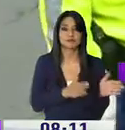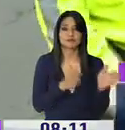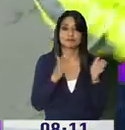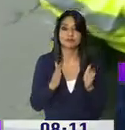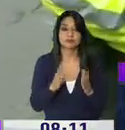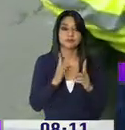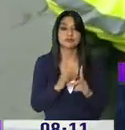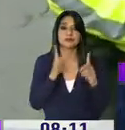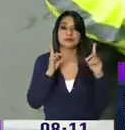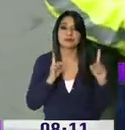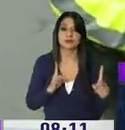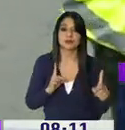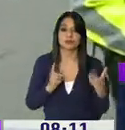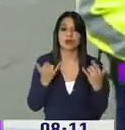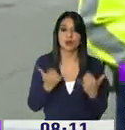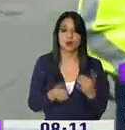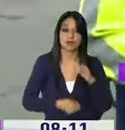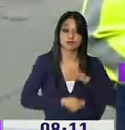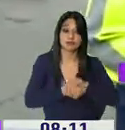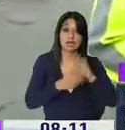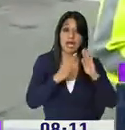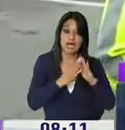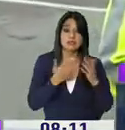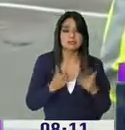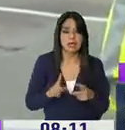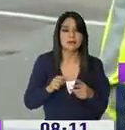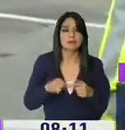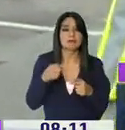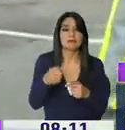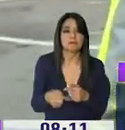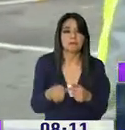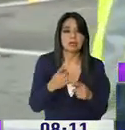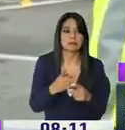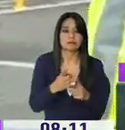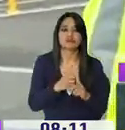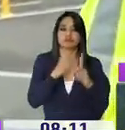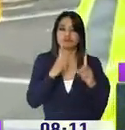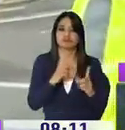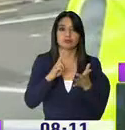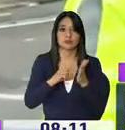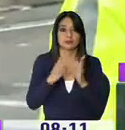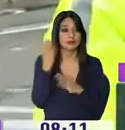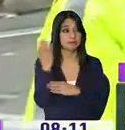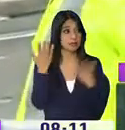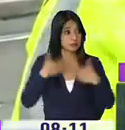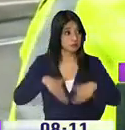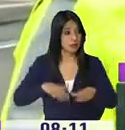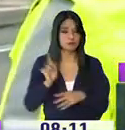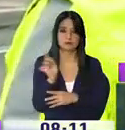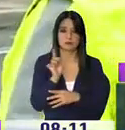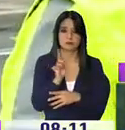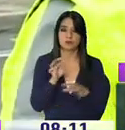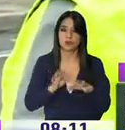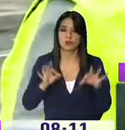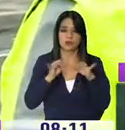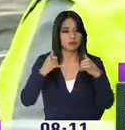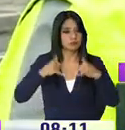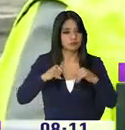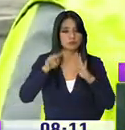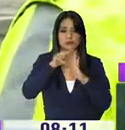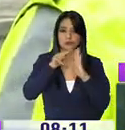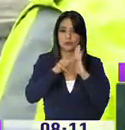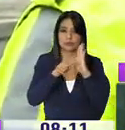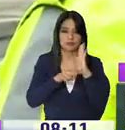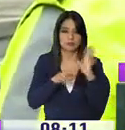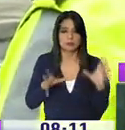aislamiento a una fase de distanciamiento social. En esta fase no quiere decir que se ha terminado la emergencia. Al contrario, tenemos que continuar con las normas y